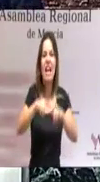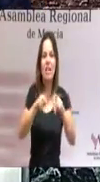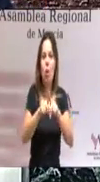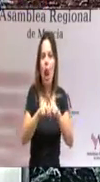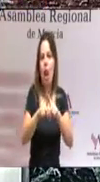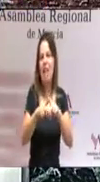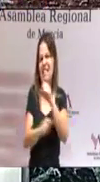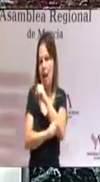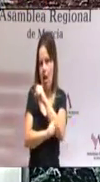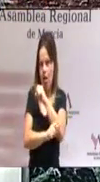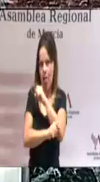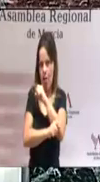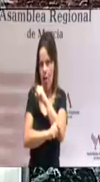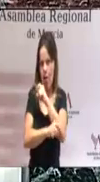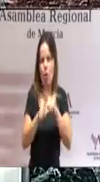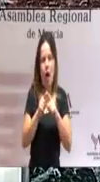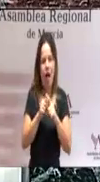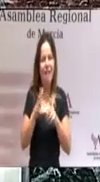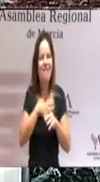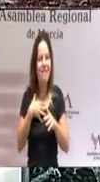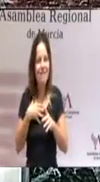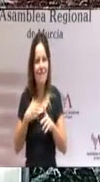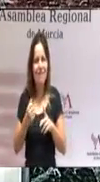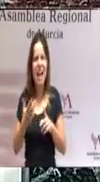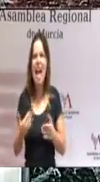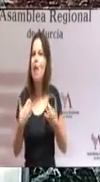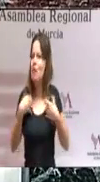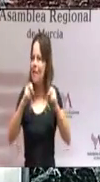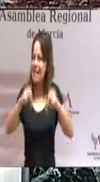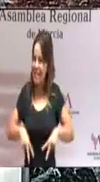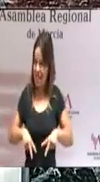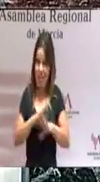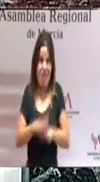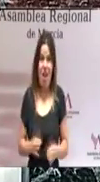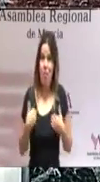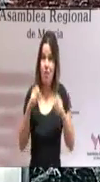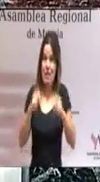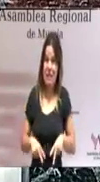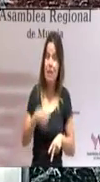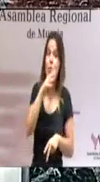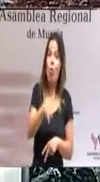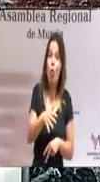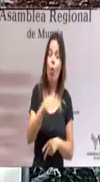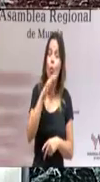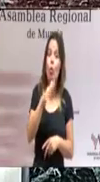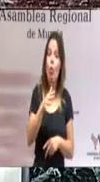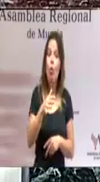trucado, tendencioso, señor Uralguru, irresponsable, al fin y al cabo, porque